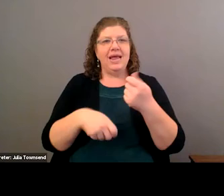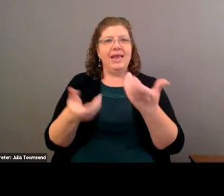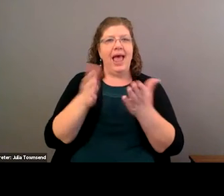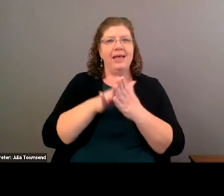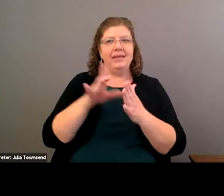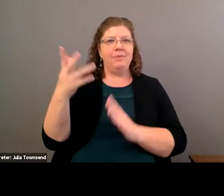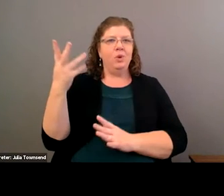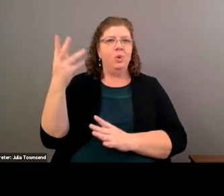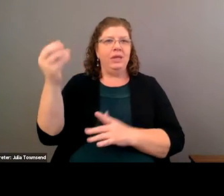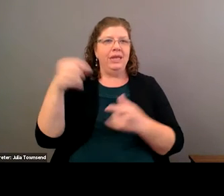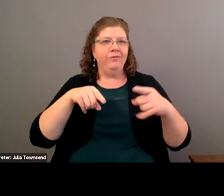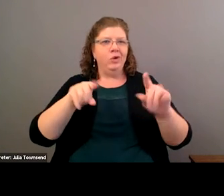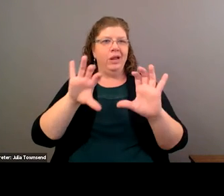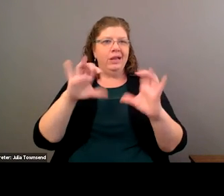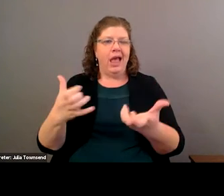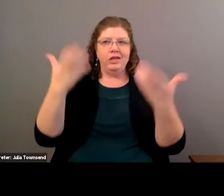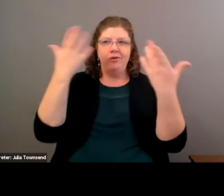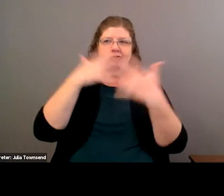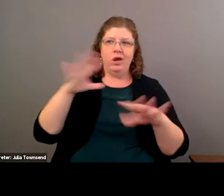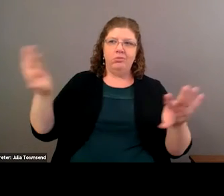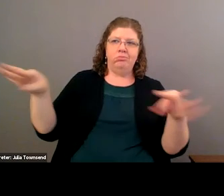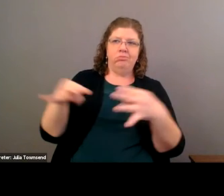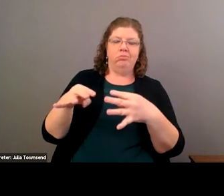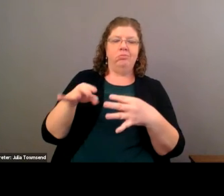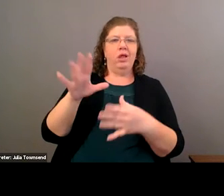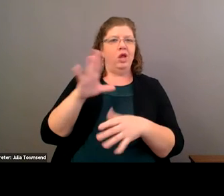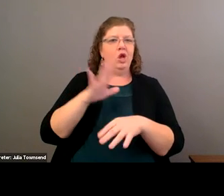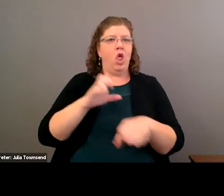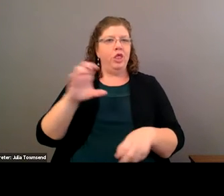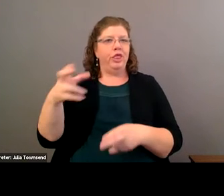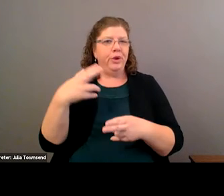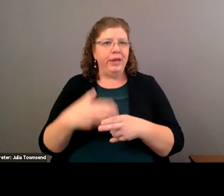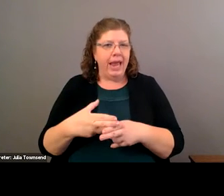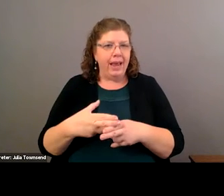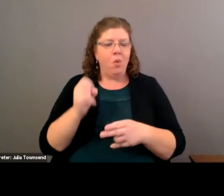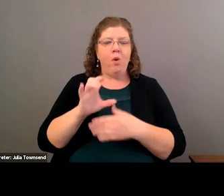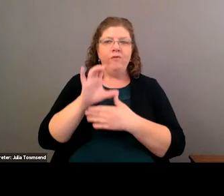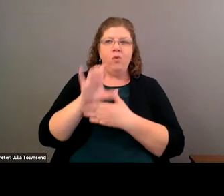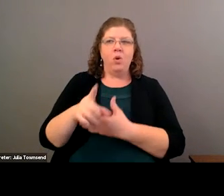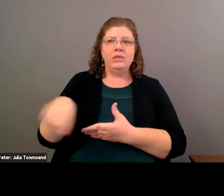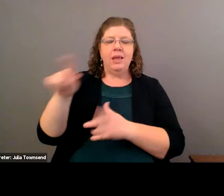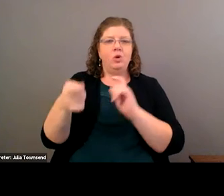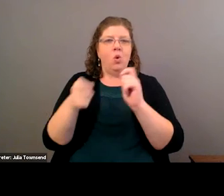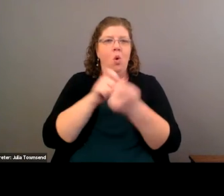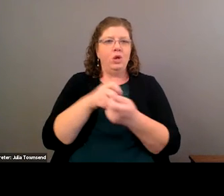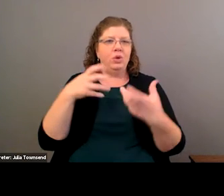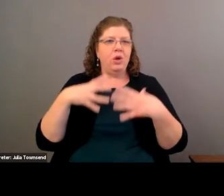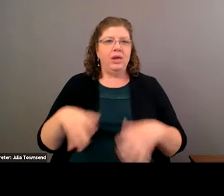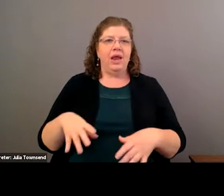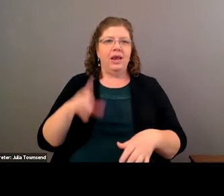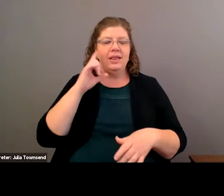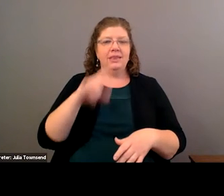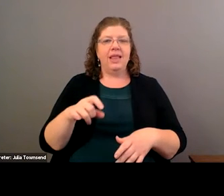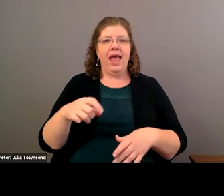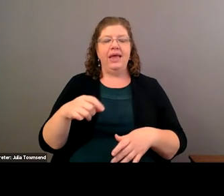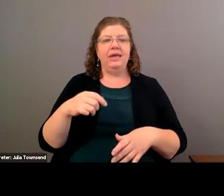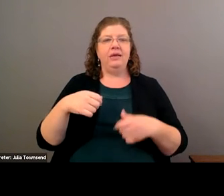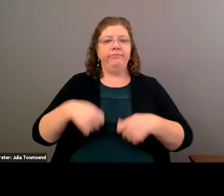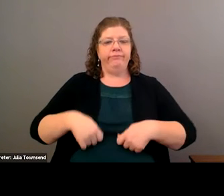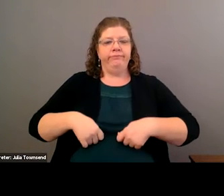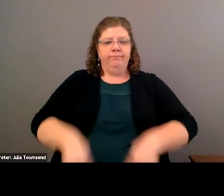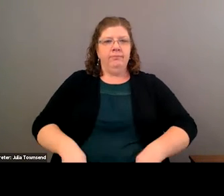adecuada, en lugar de pedirle al estudiante frente a toda la clase a que se vaya del salón